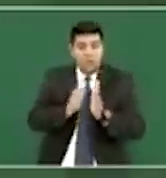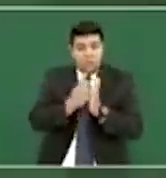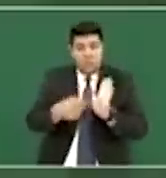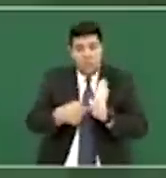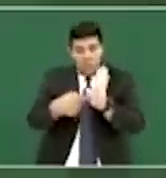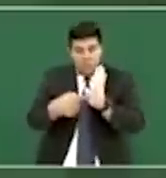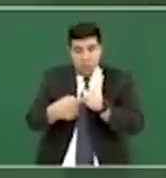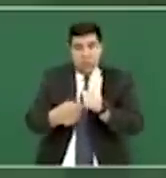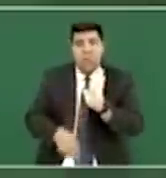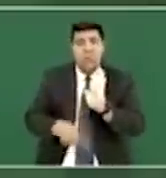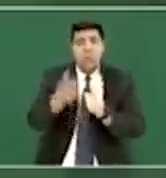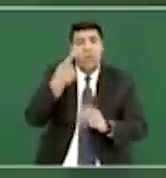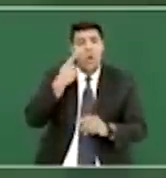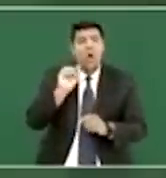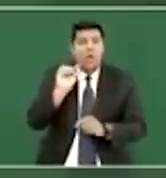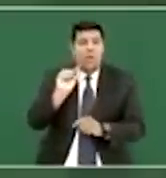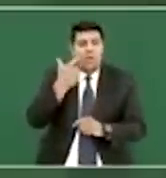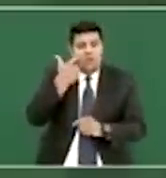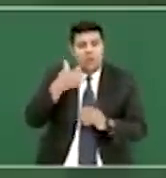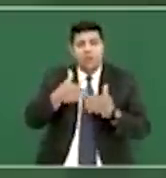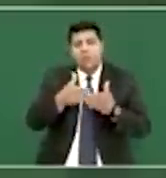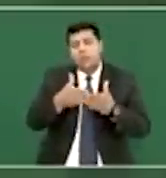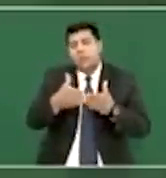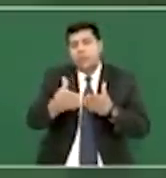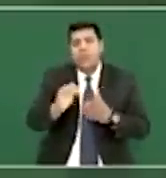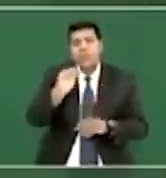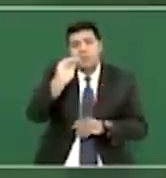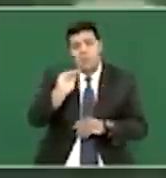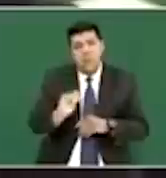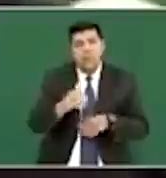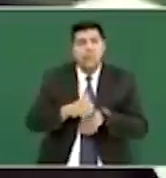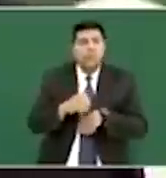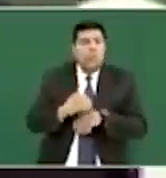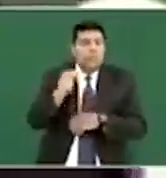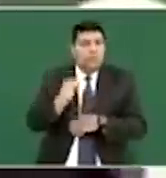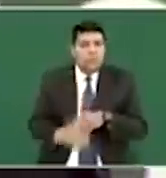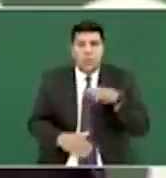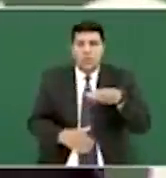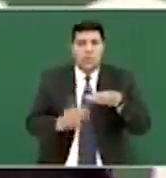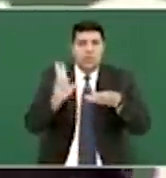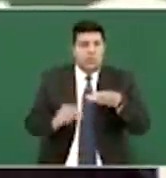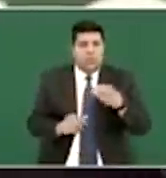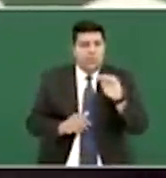pero a ver si podemos reducir el número. ¿A cuántos? Pues,